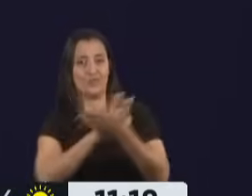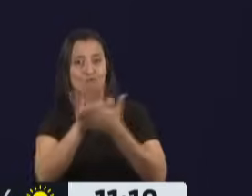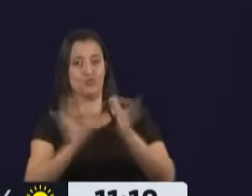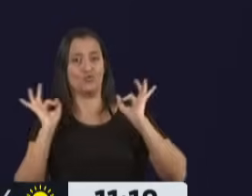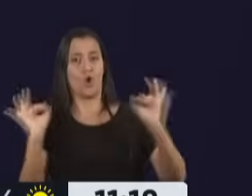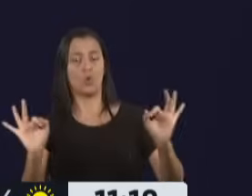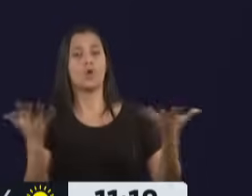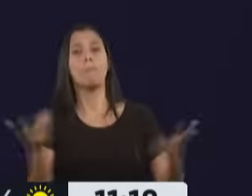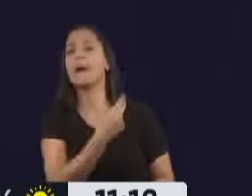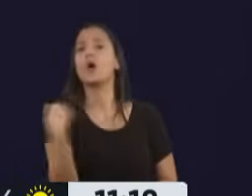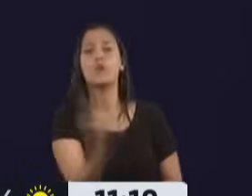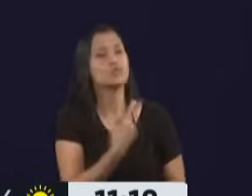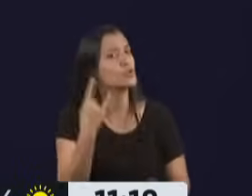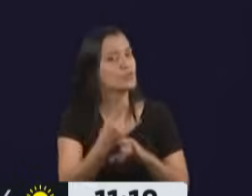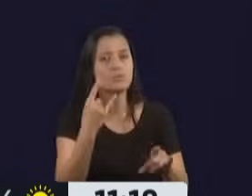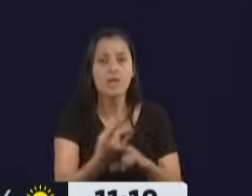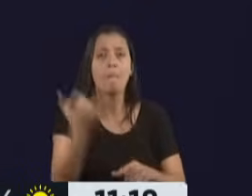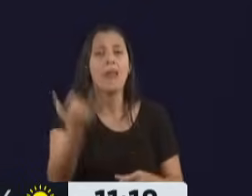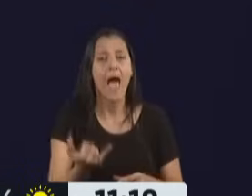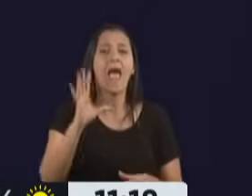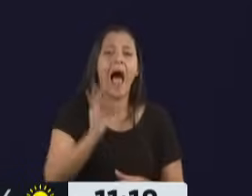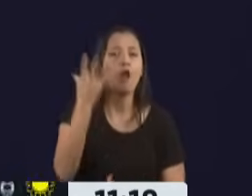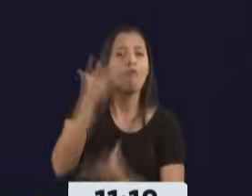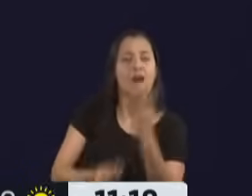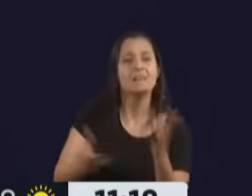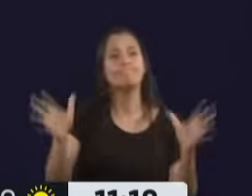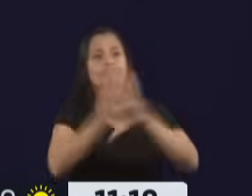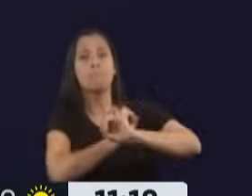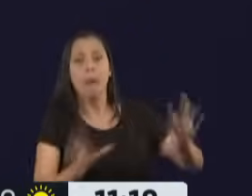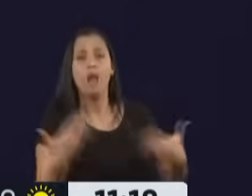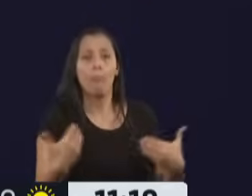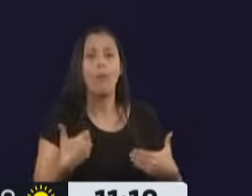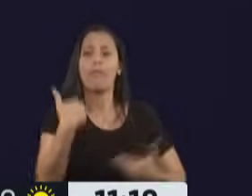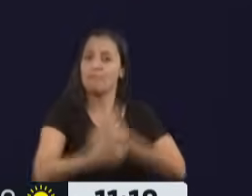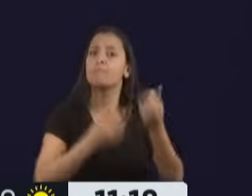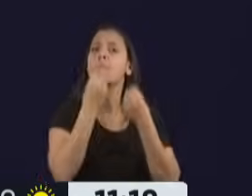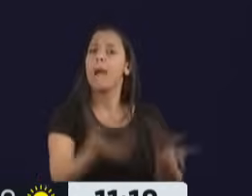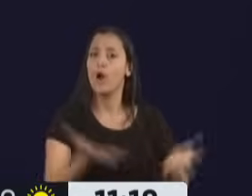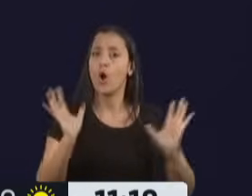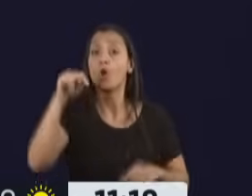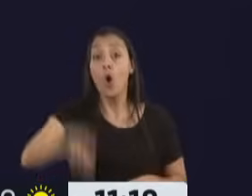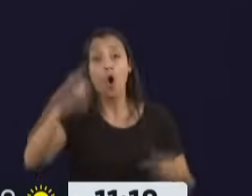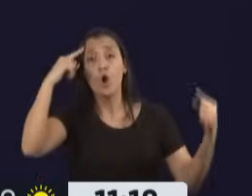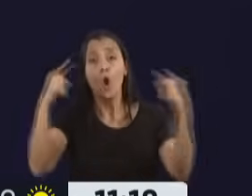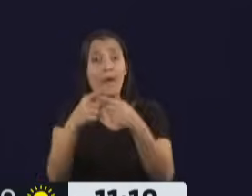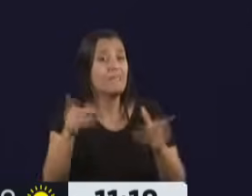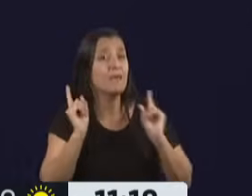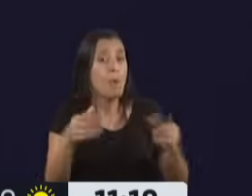Pero nosotros siempre estamos abiertos a la crítica y a mejorar lo que hacemos. Hoy el camino es el que